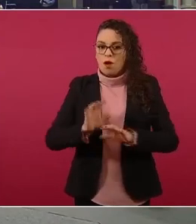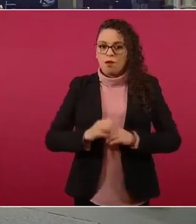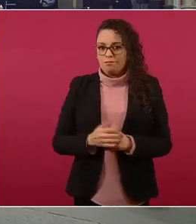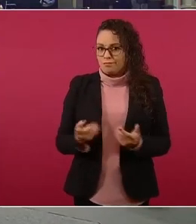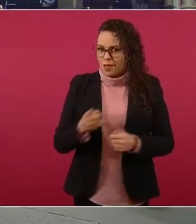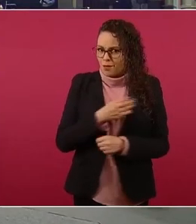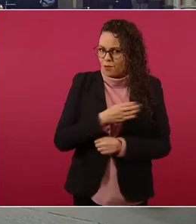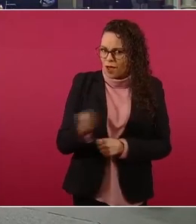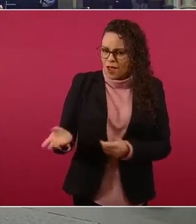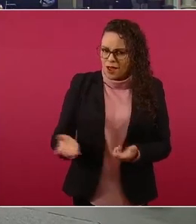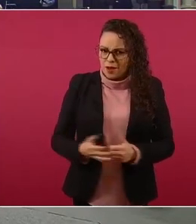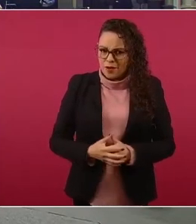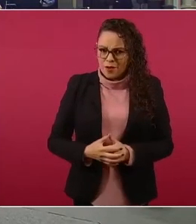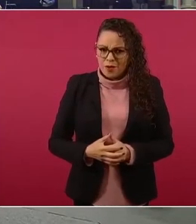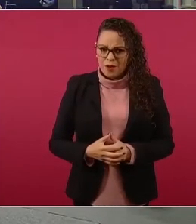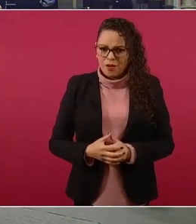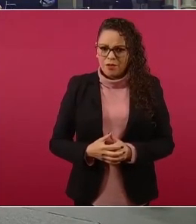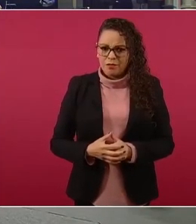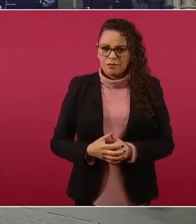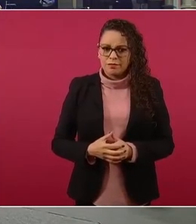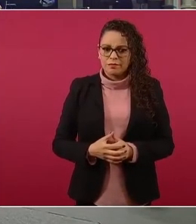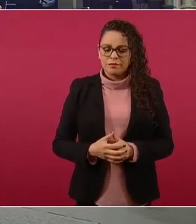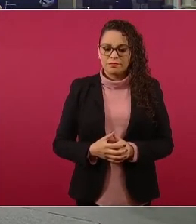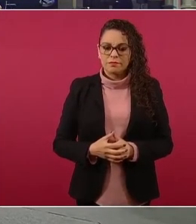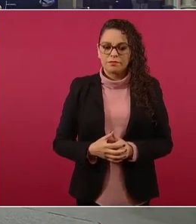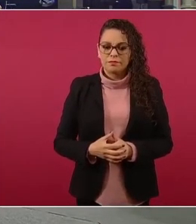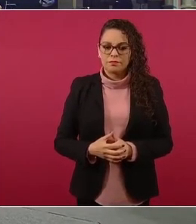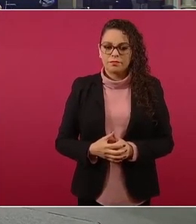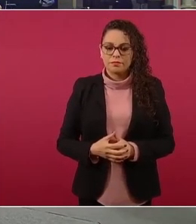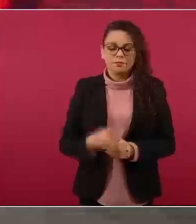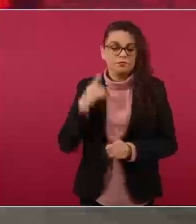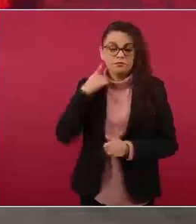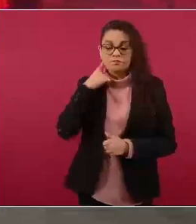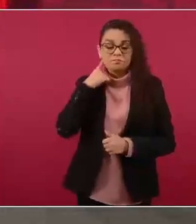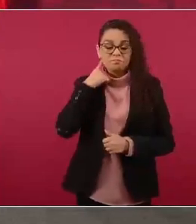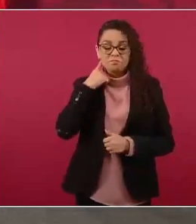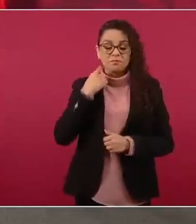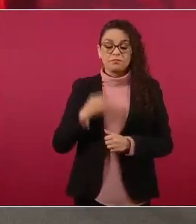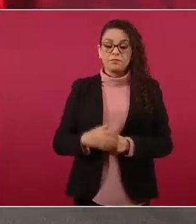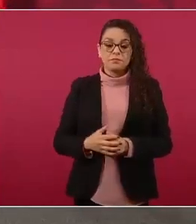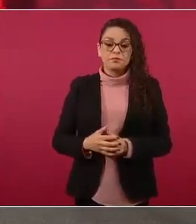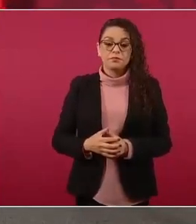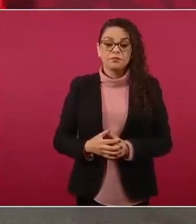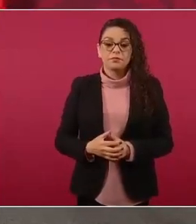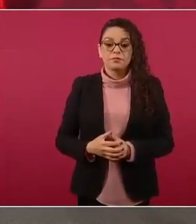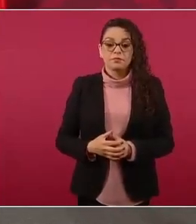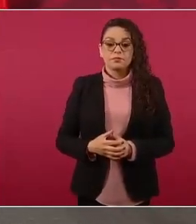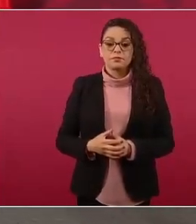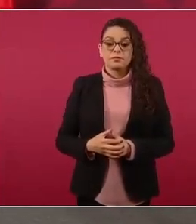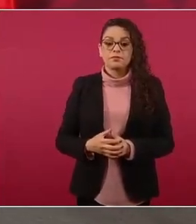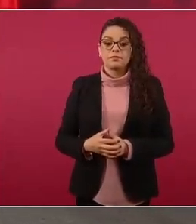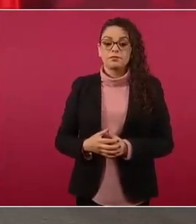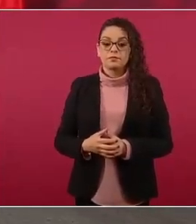Pues hay que procurar facilitar para que nuestros paisanos puedan